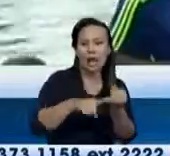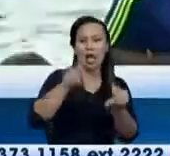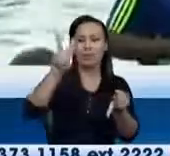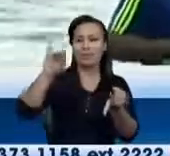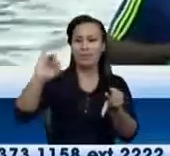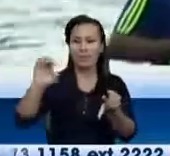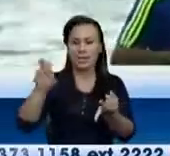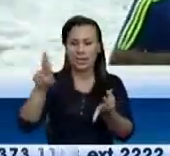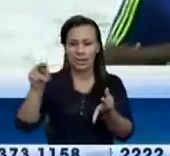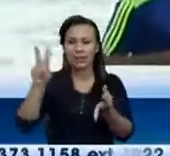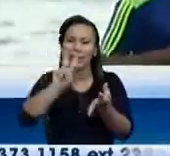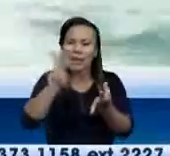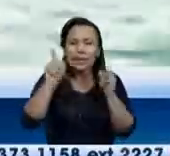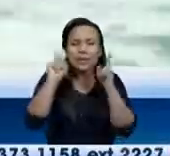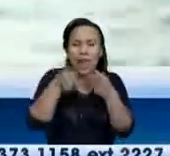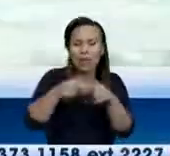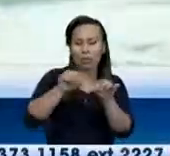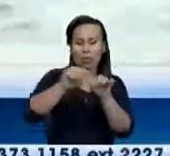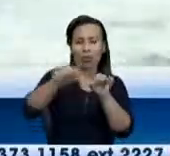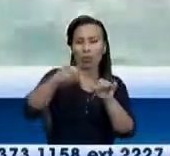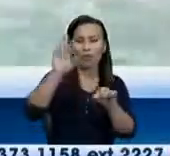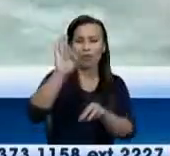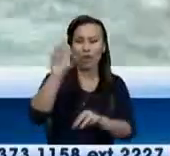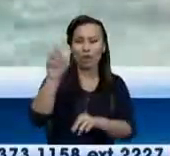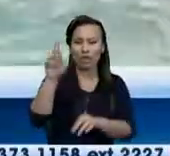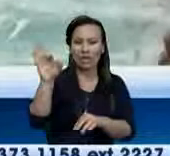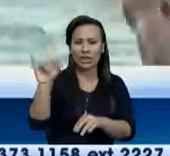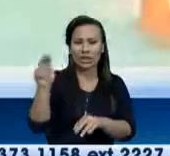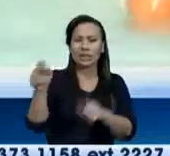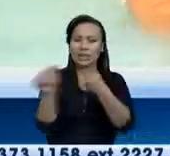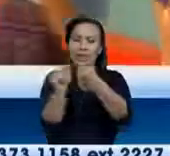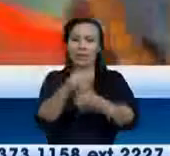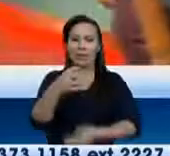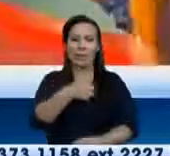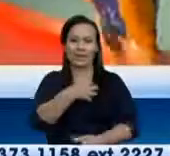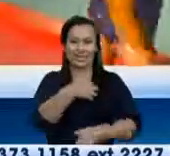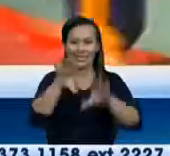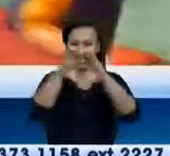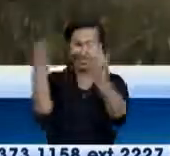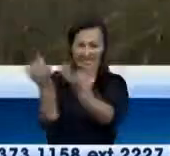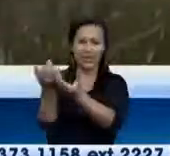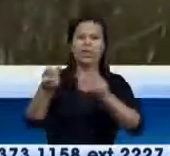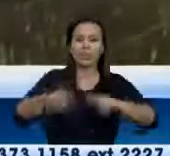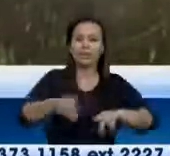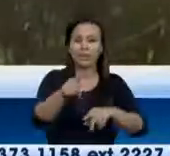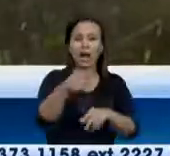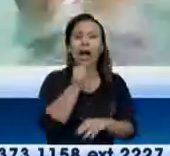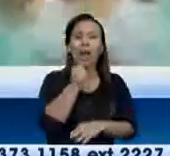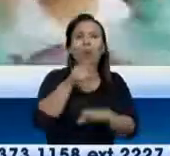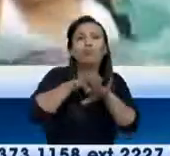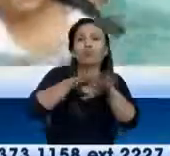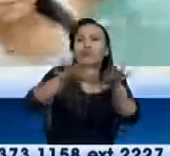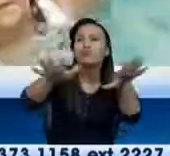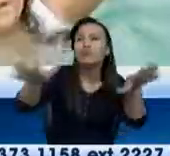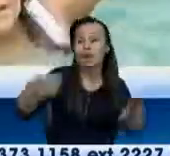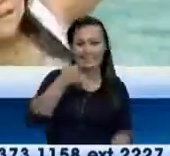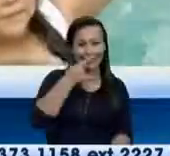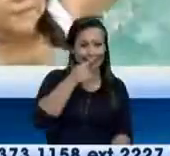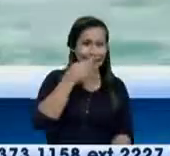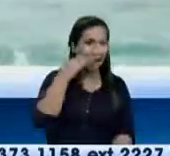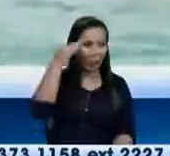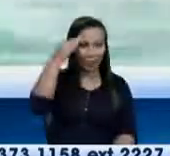El Fortín, la Avenida Barcelona y la Isla Trinitaria. Hay juegos infantiles y chorros de agua para que grandes y chicos